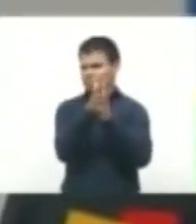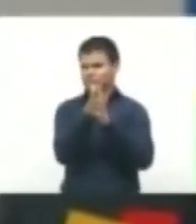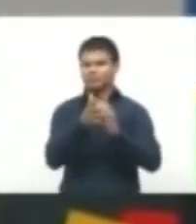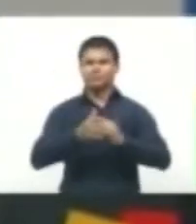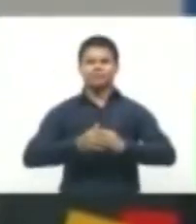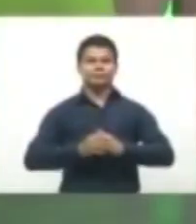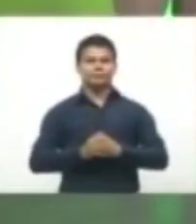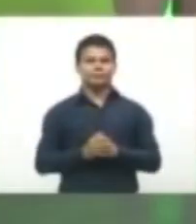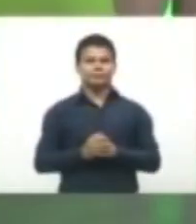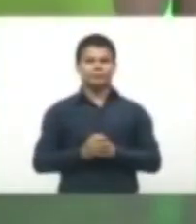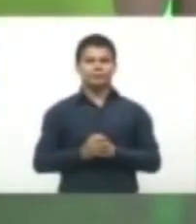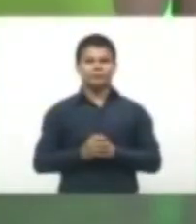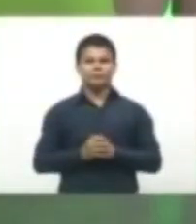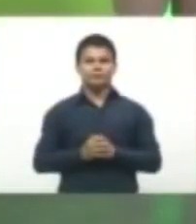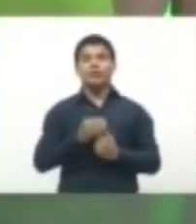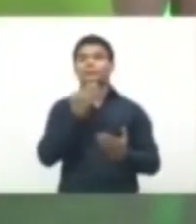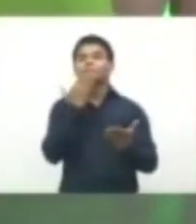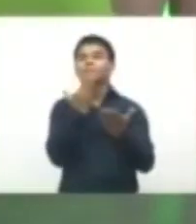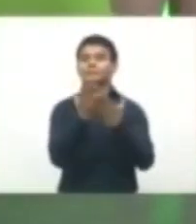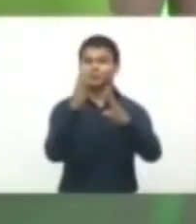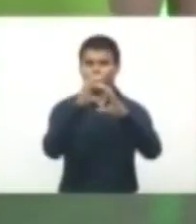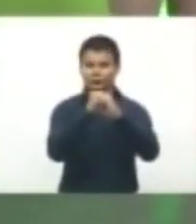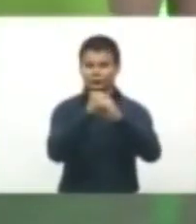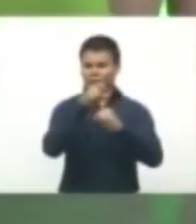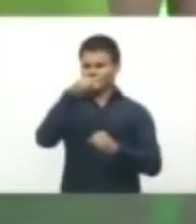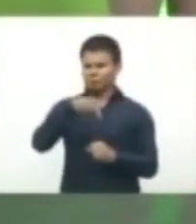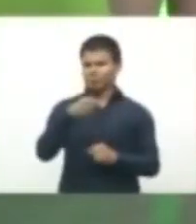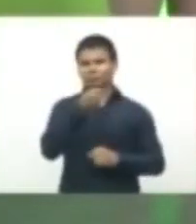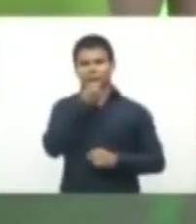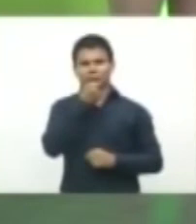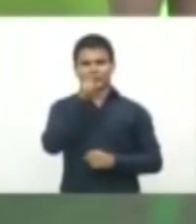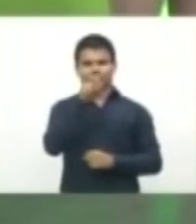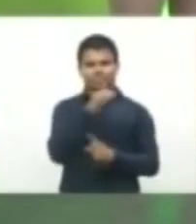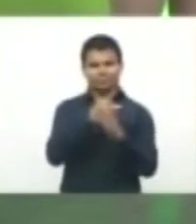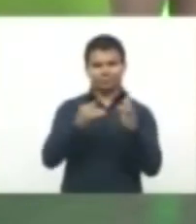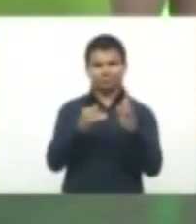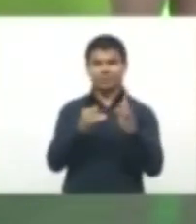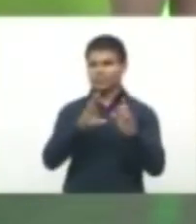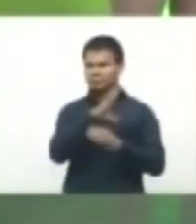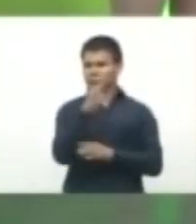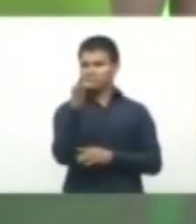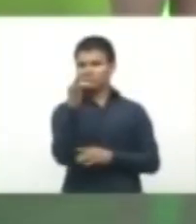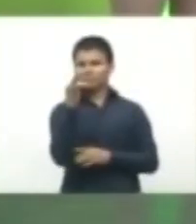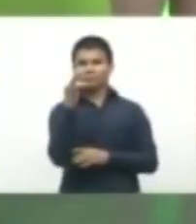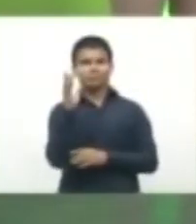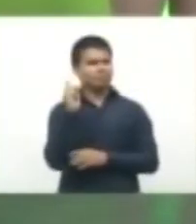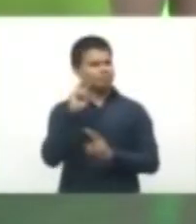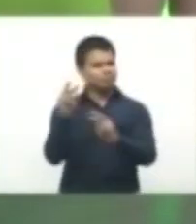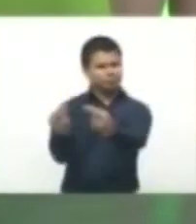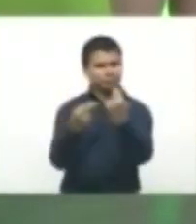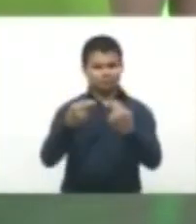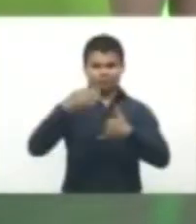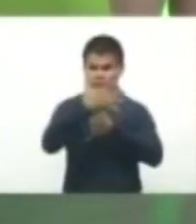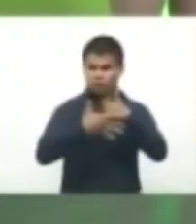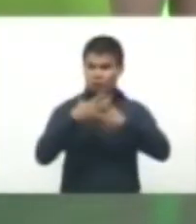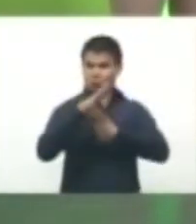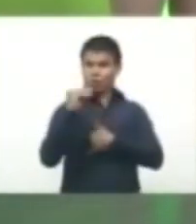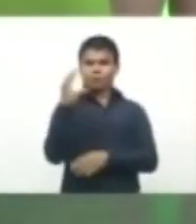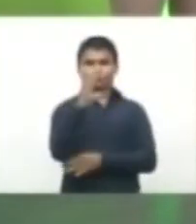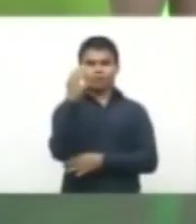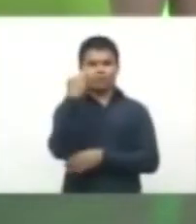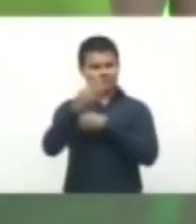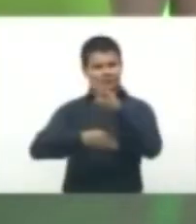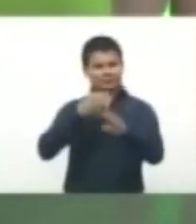emisión. Buenas noches, estas son las noticias de las 6:30 por aquí por Telecaribe. Las noticias de la región, Colombia y el mundo están aquí